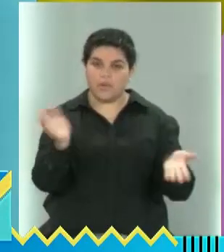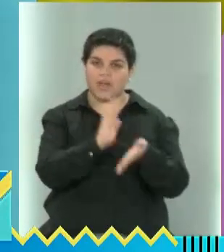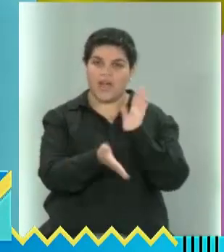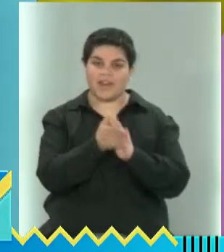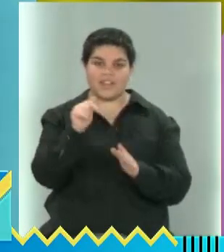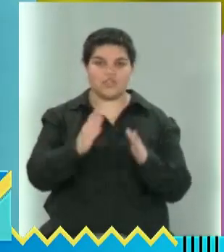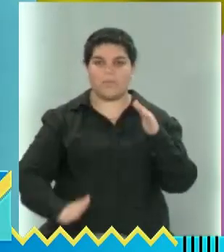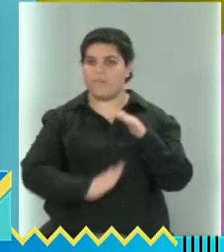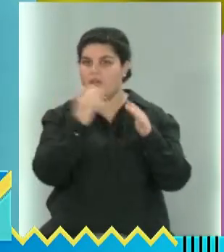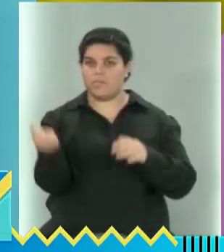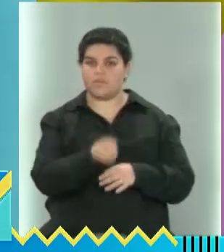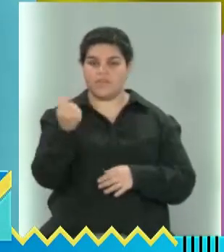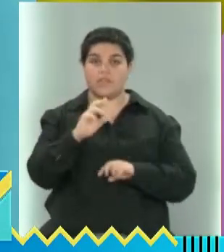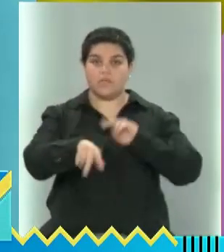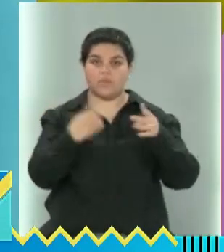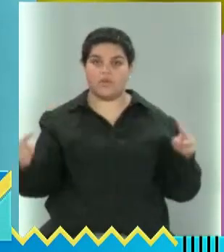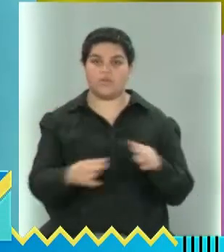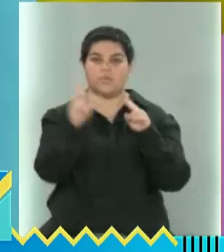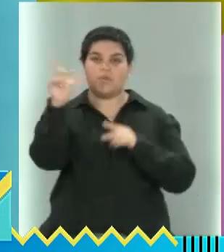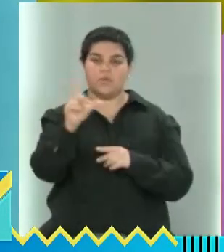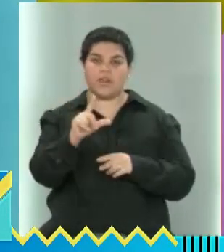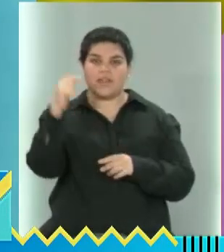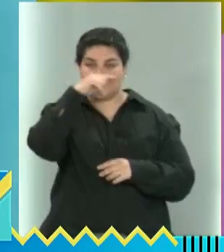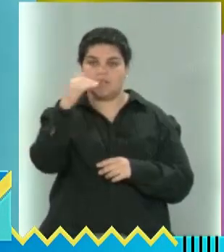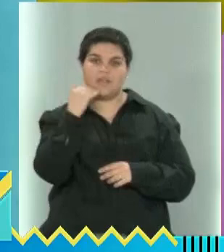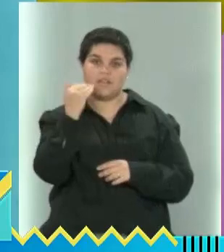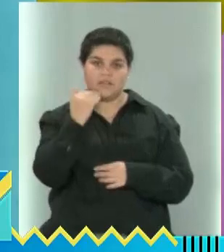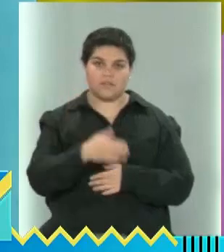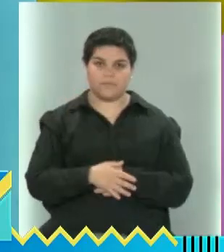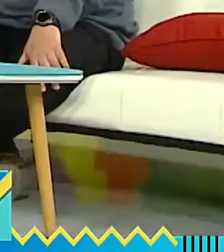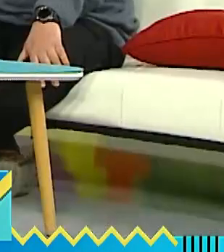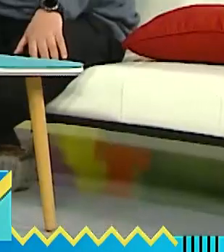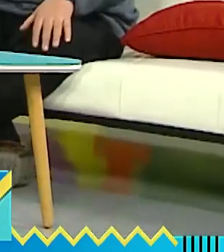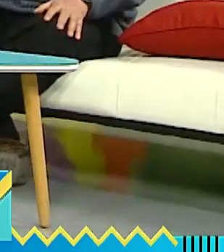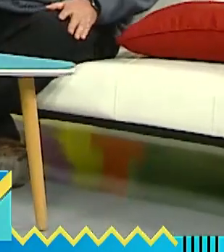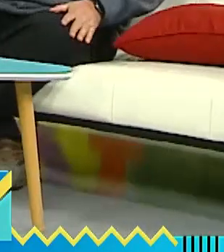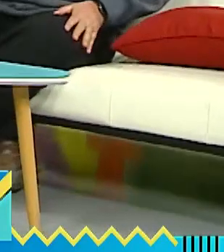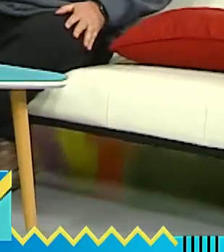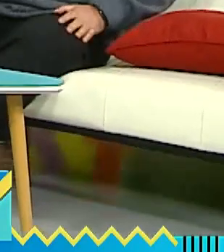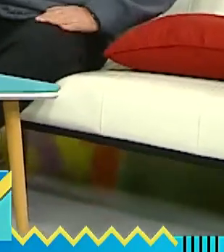ante todo siempre. Nos reencontramos el lunes a las 19 horas en un nuevo Distintos Parecidos. Chau, chau.